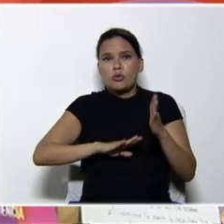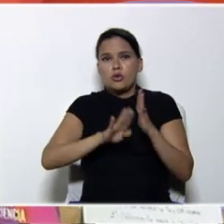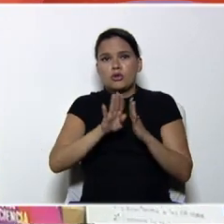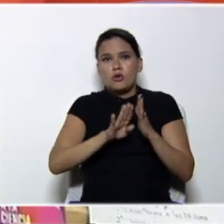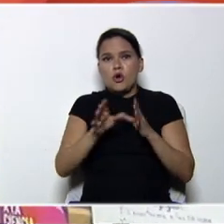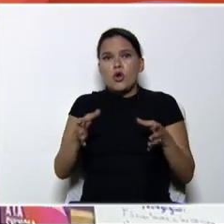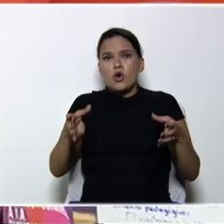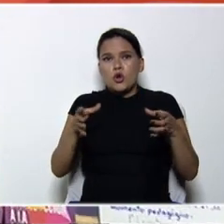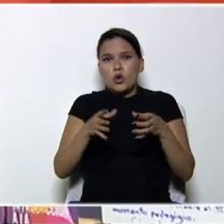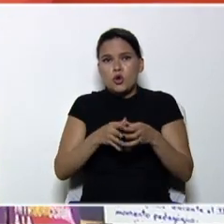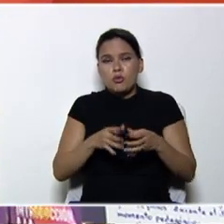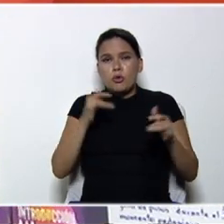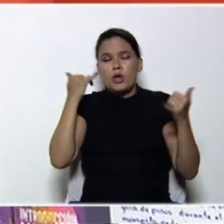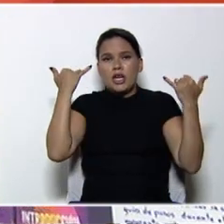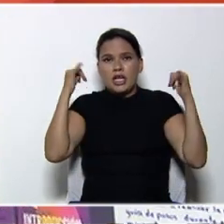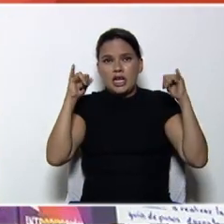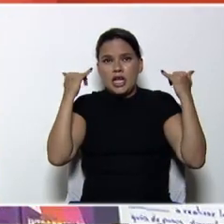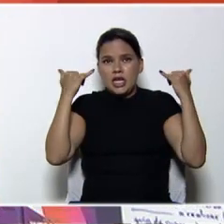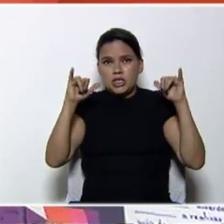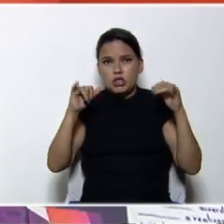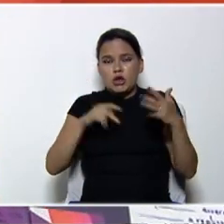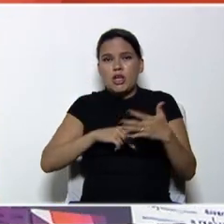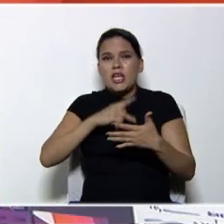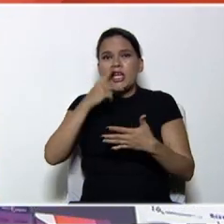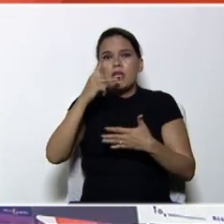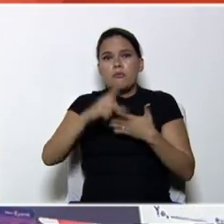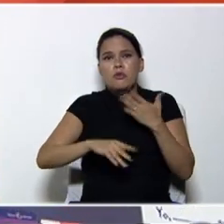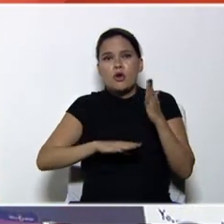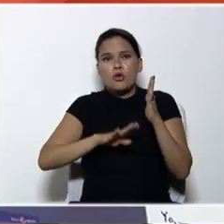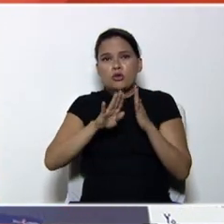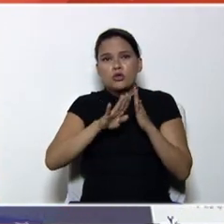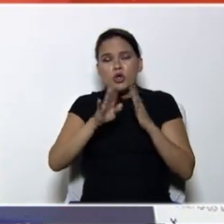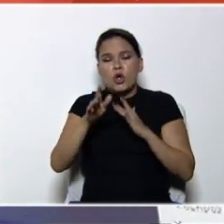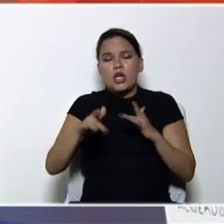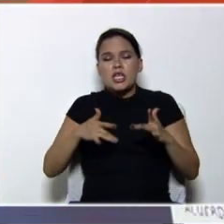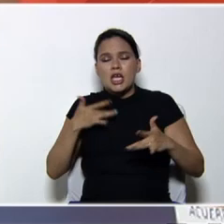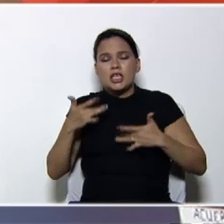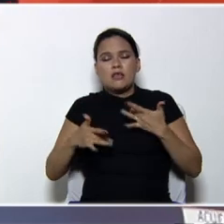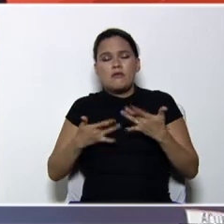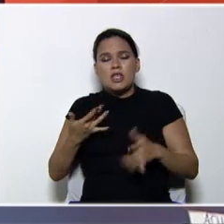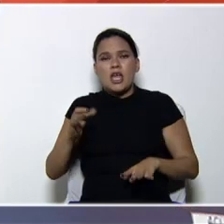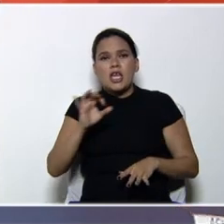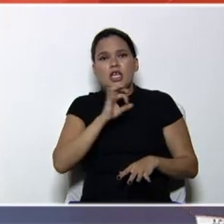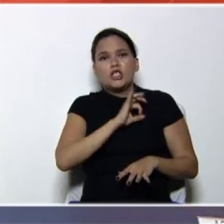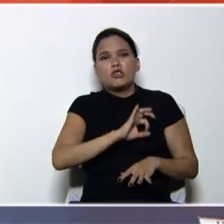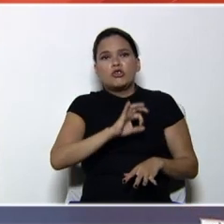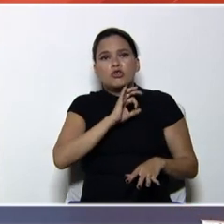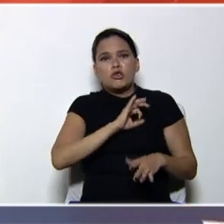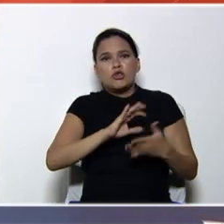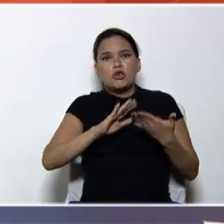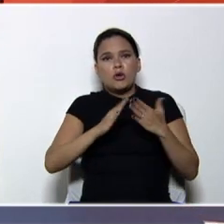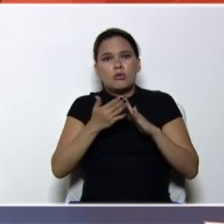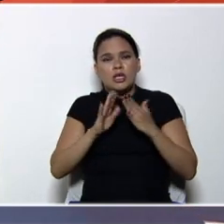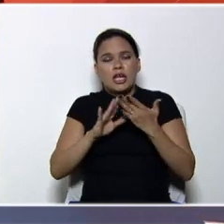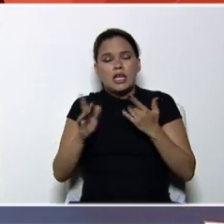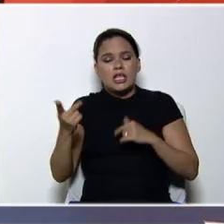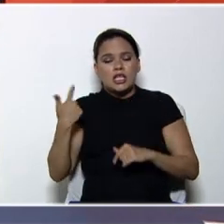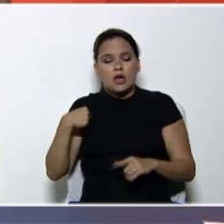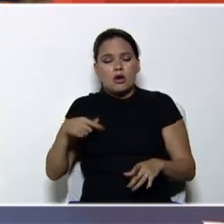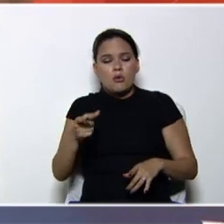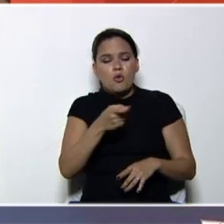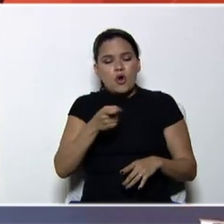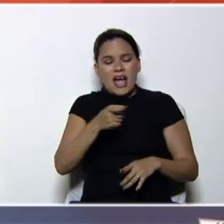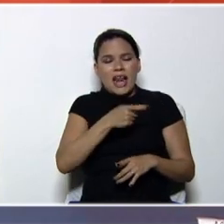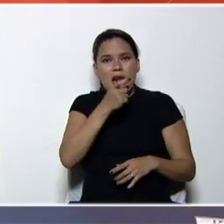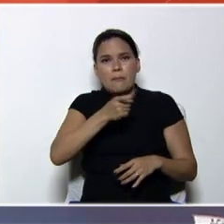recreación y producción y actividades sociocomunitarias, tengo que involucrar entonces a las personas que están en ese contexto. No puedo dejarlas